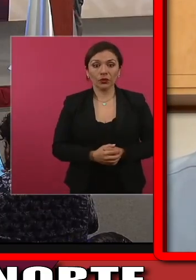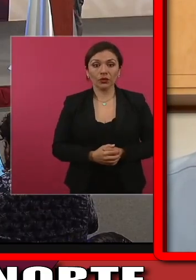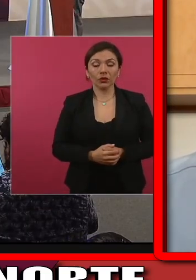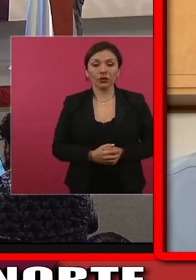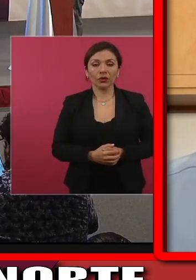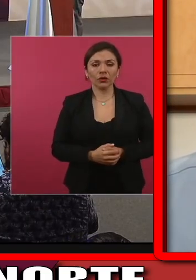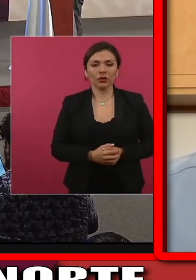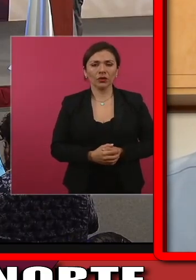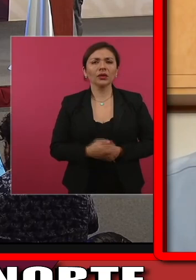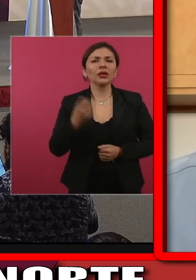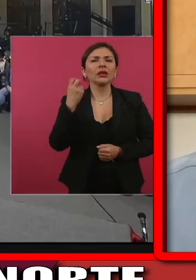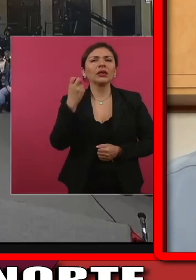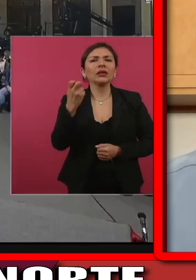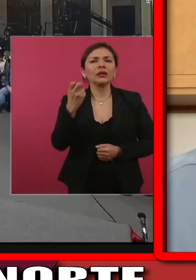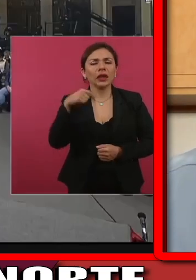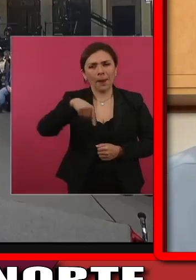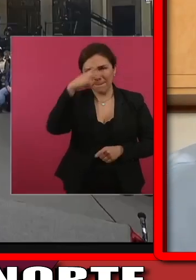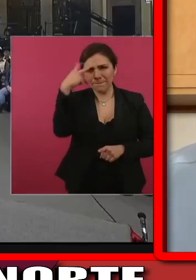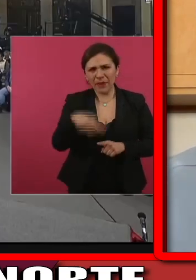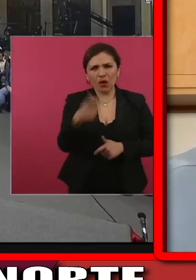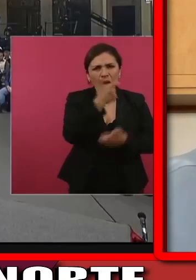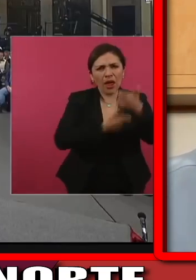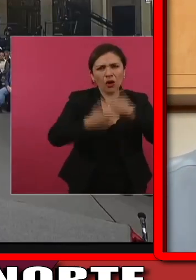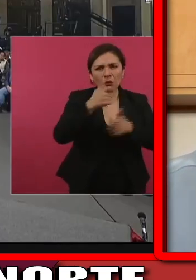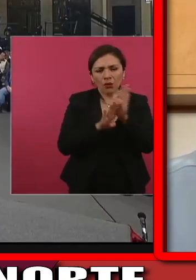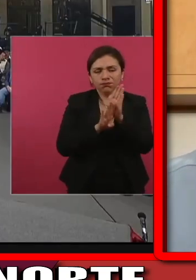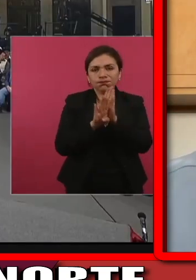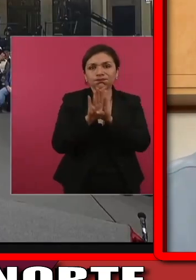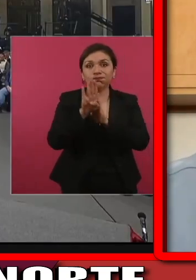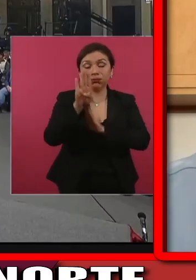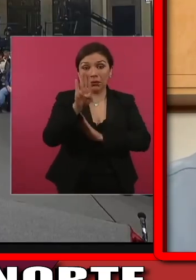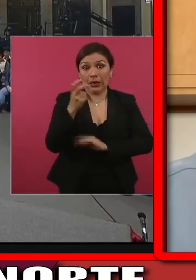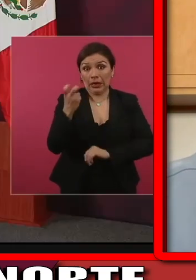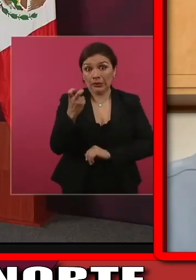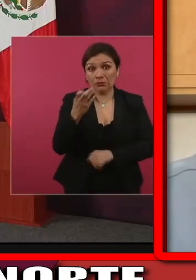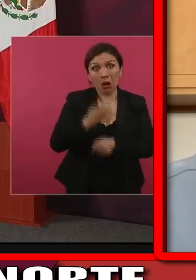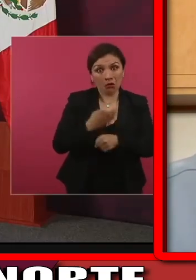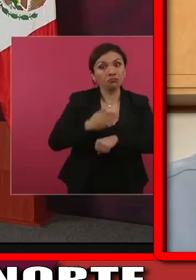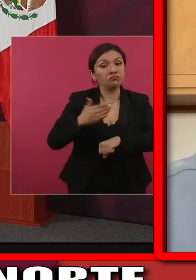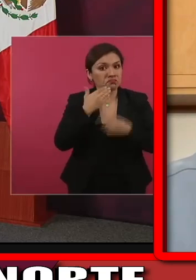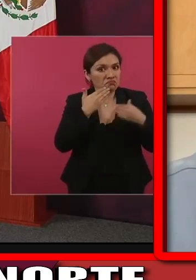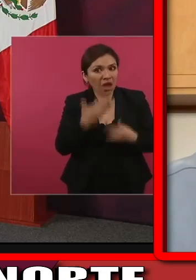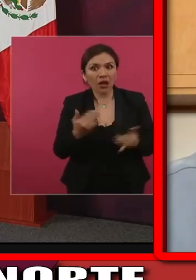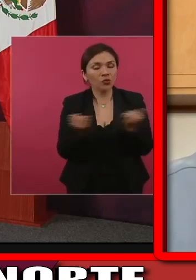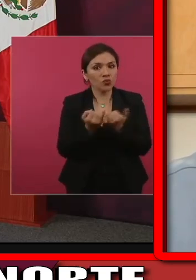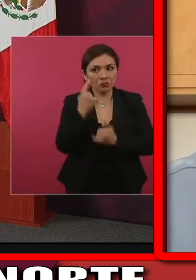Este es el crecimiento económico del país también Vamos bien